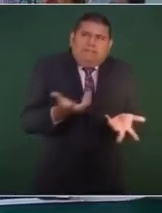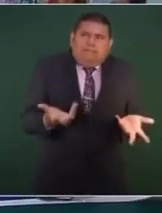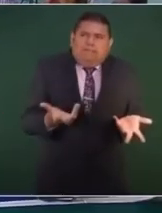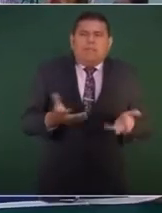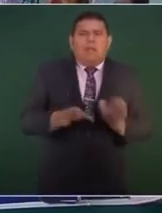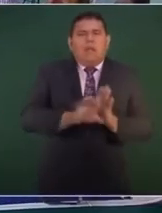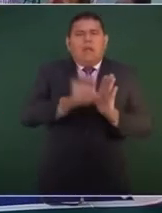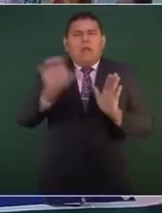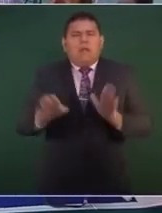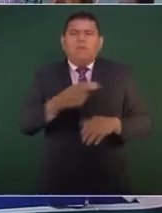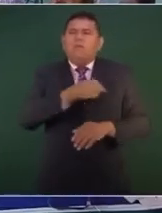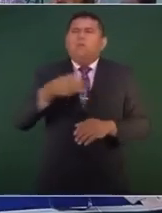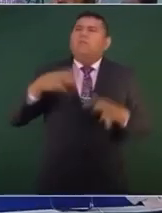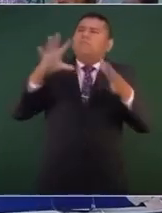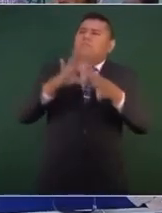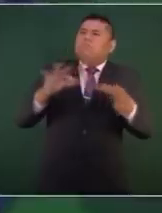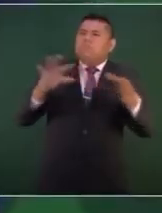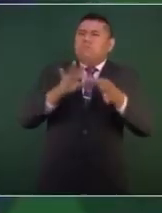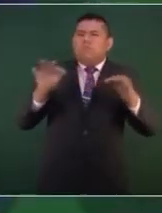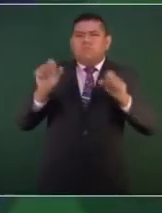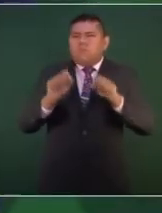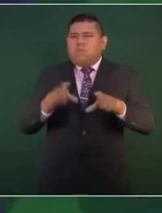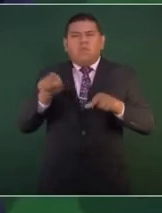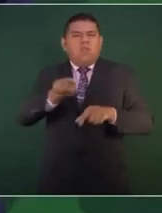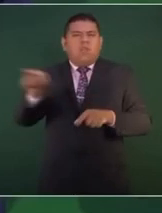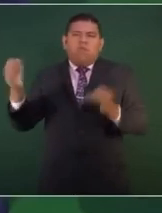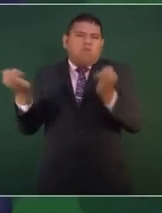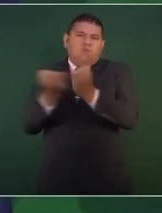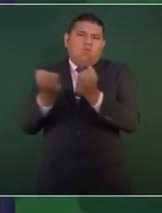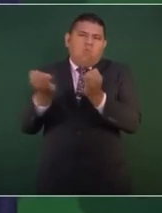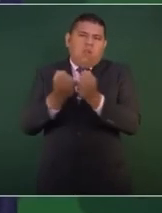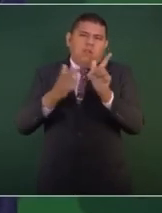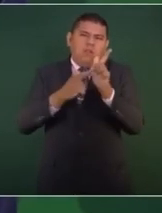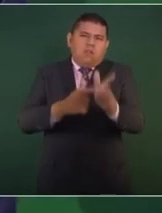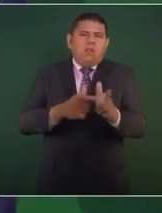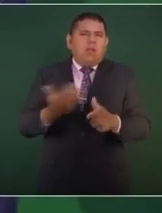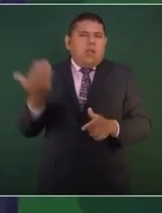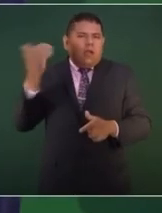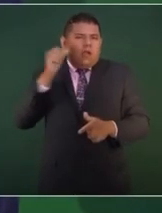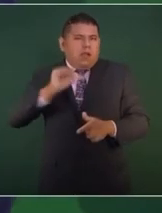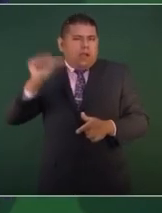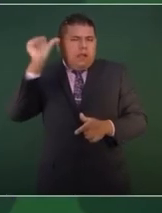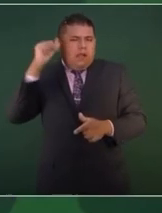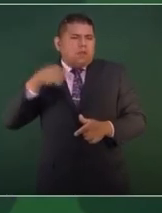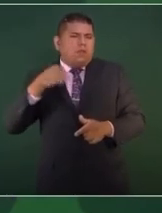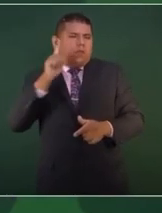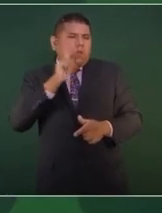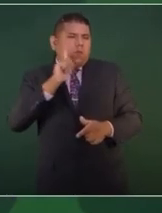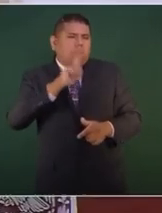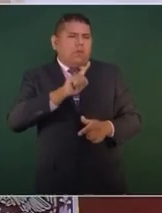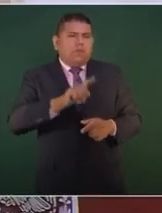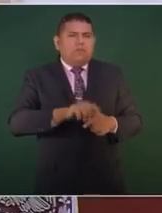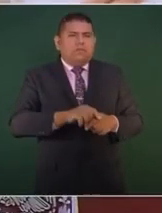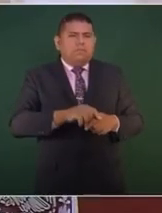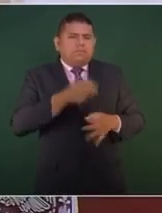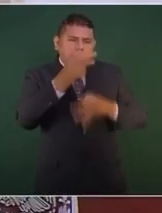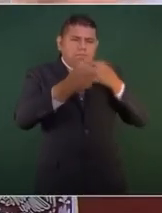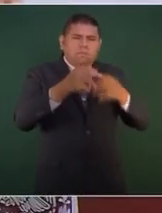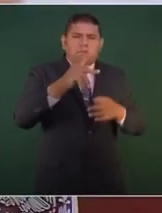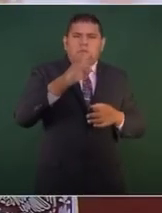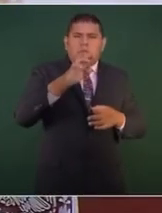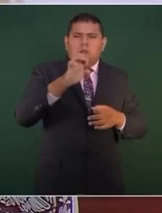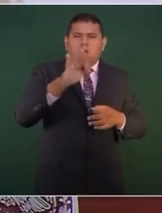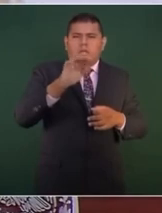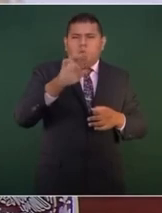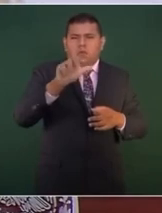digamos lo que digamos ayer se lo decía yo a la periodista del reforma ahí aplica